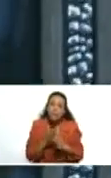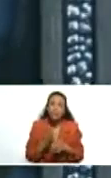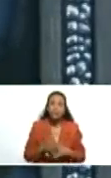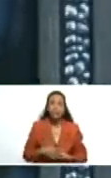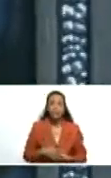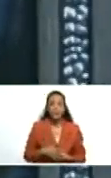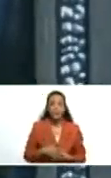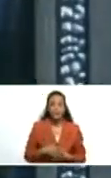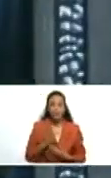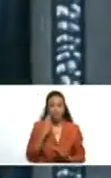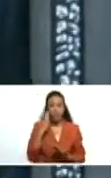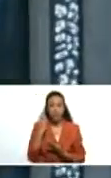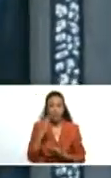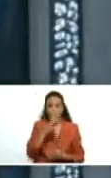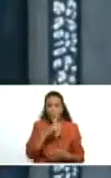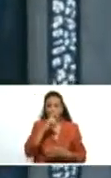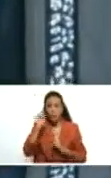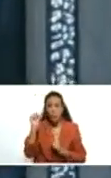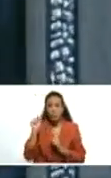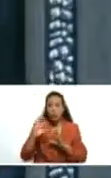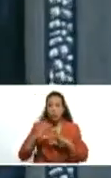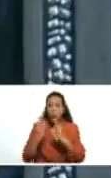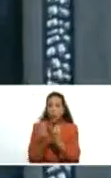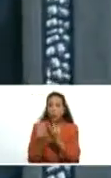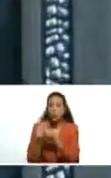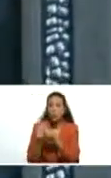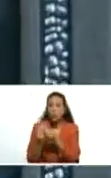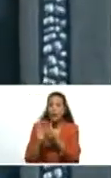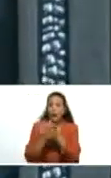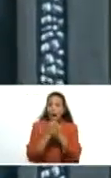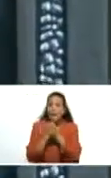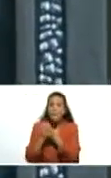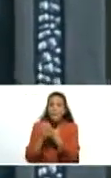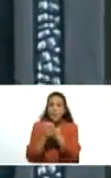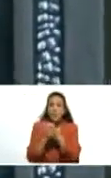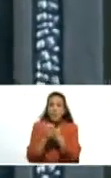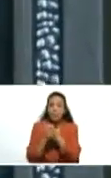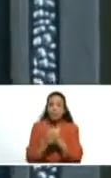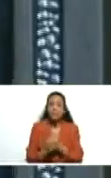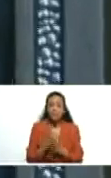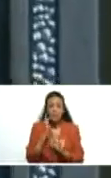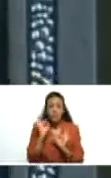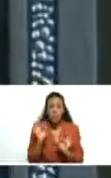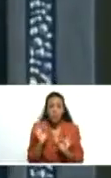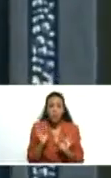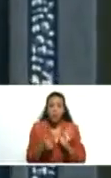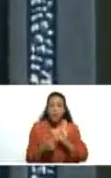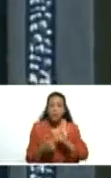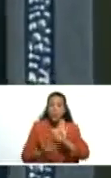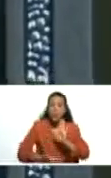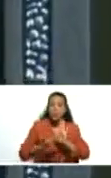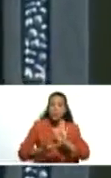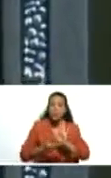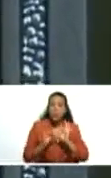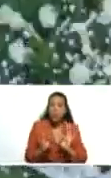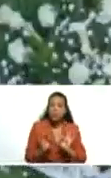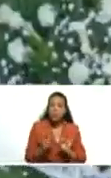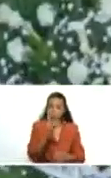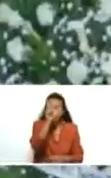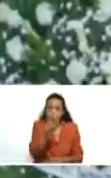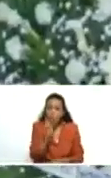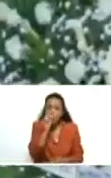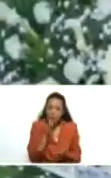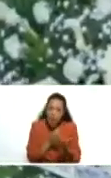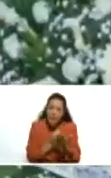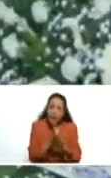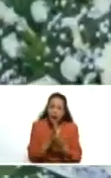de Estado venezolano con familiares y amigos. Sin duda alguna destaca que ha sido un hombre